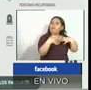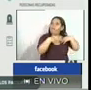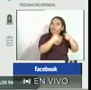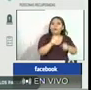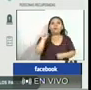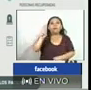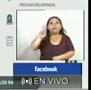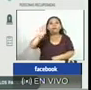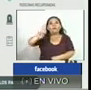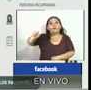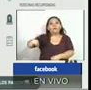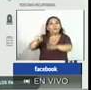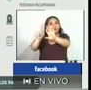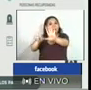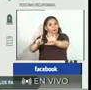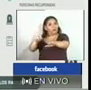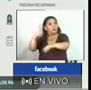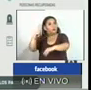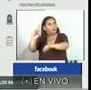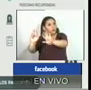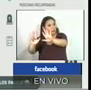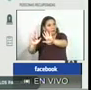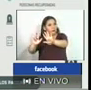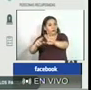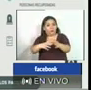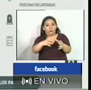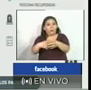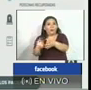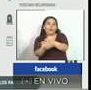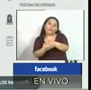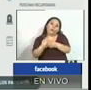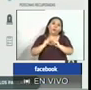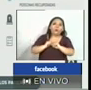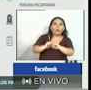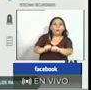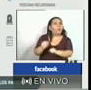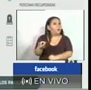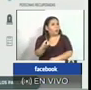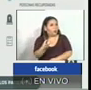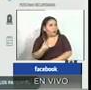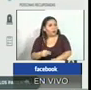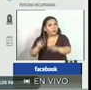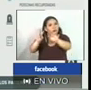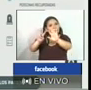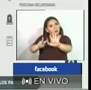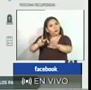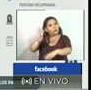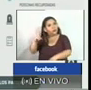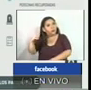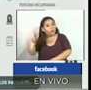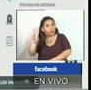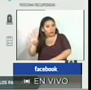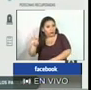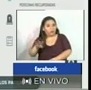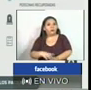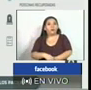14,608. El número de fallecidos ha llegado a 724